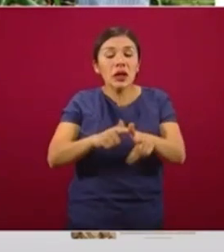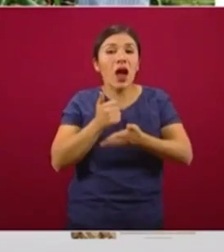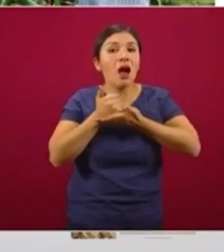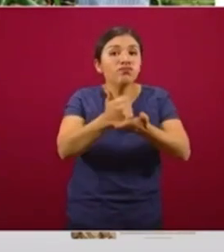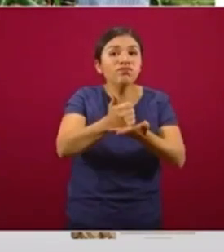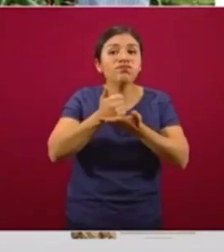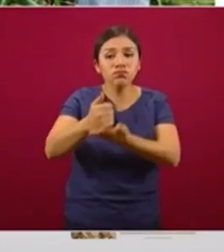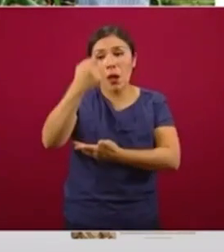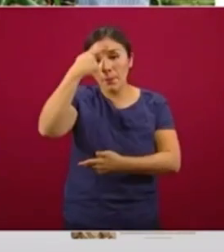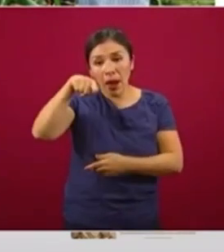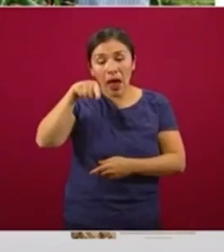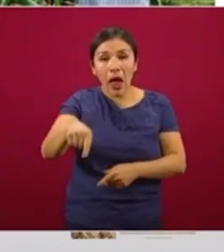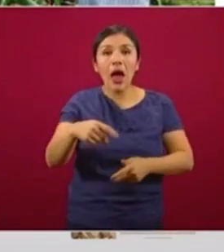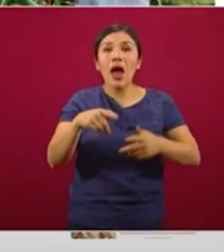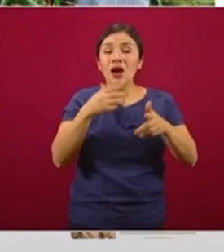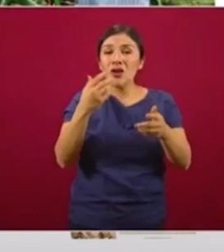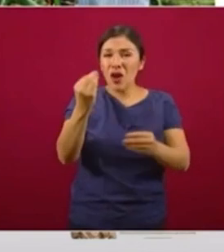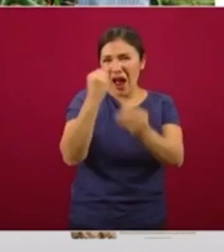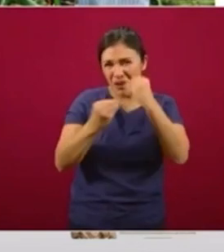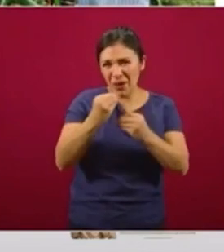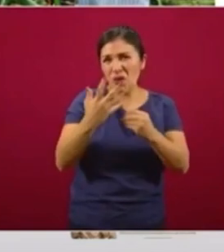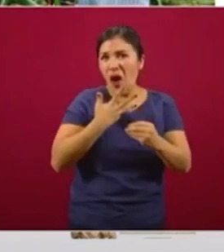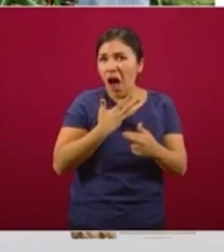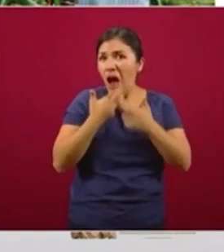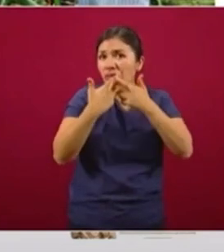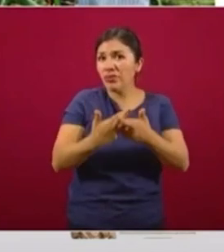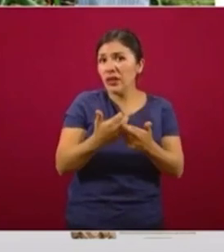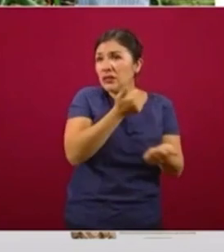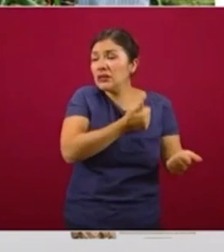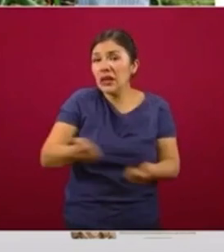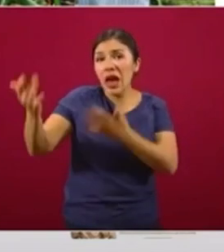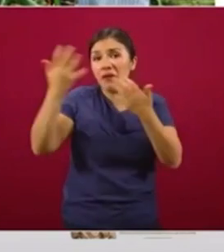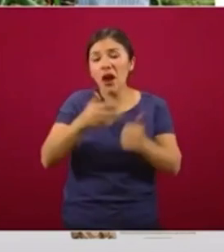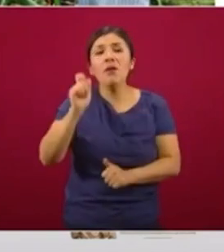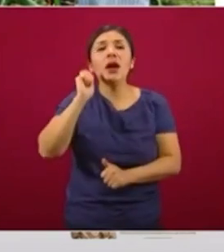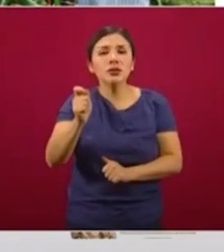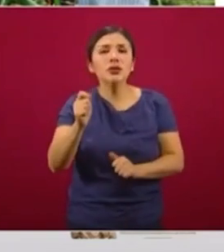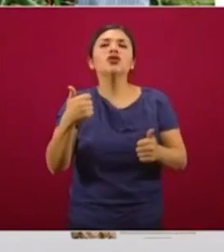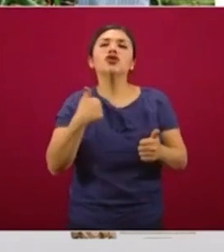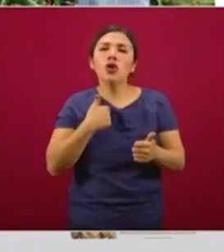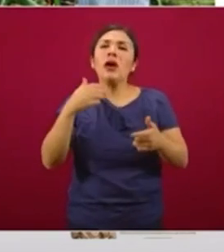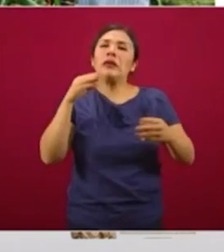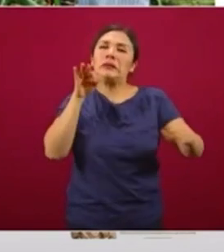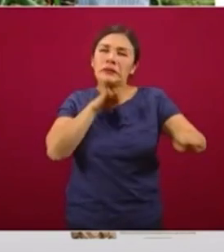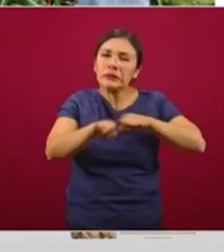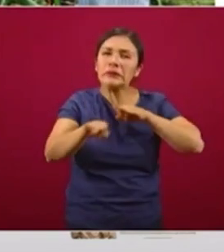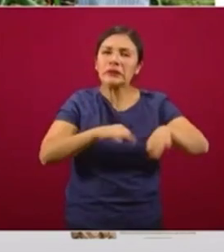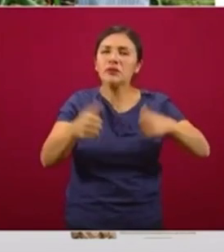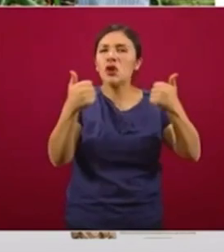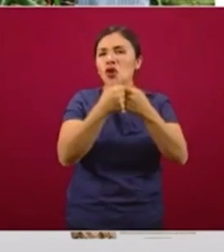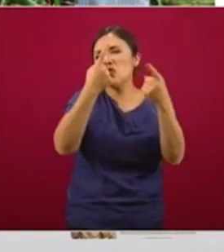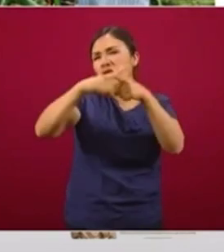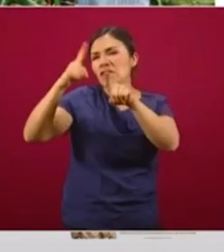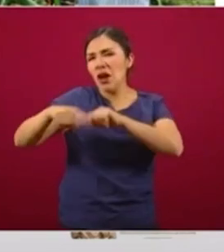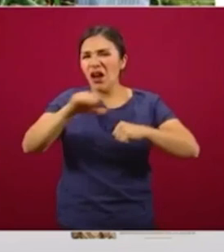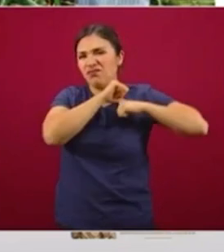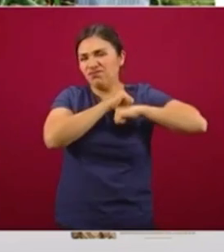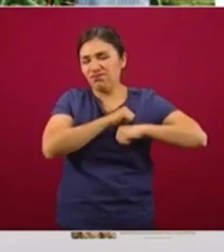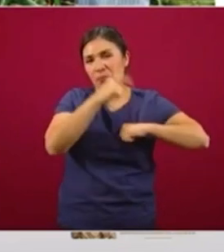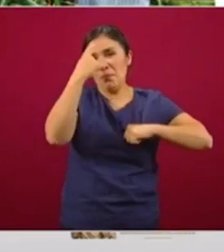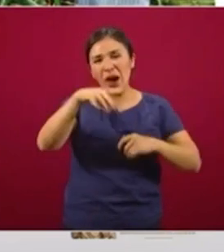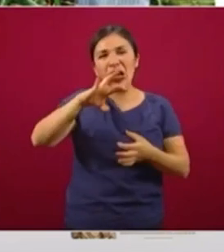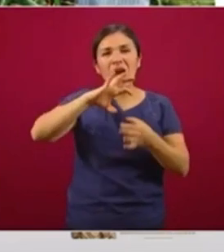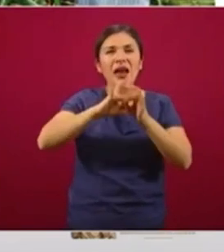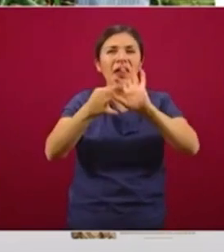los alimentos tiene mucho que ver también con el convencimiento que hemos logrado a través de los diferentes actores de las cadenas